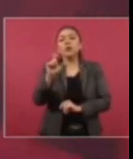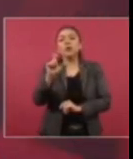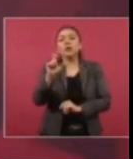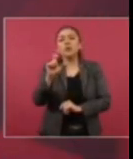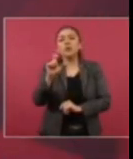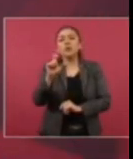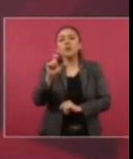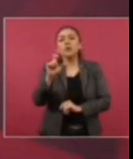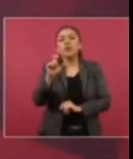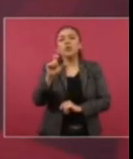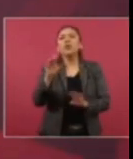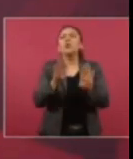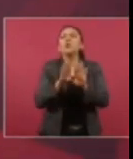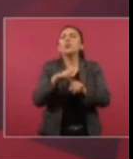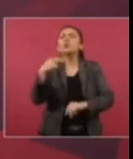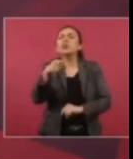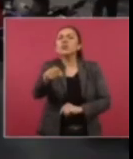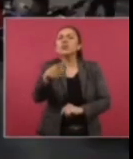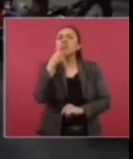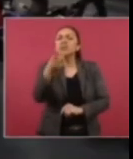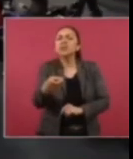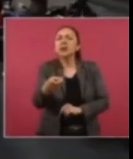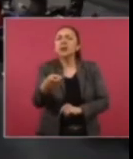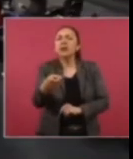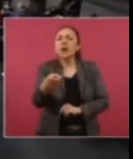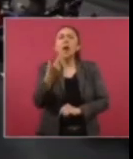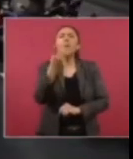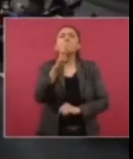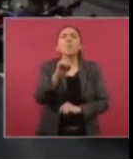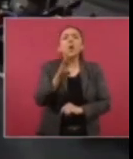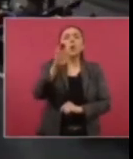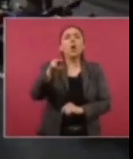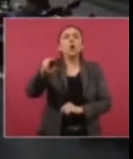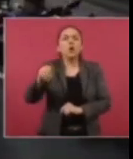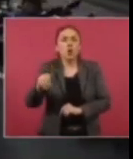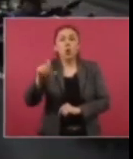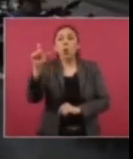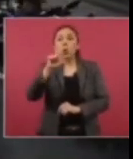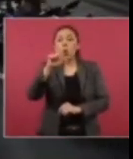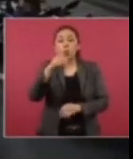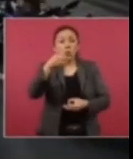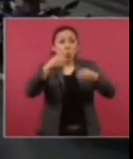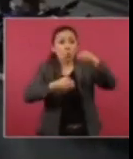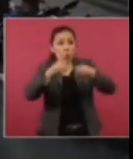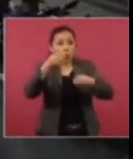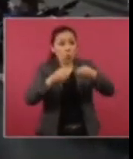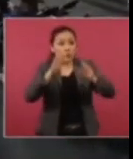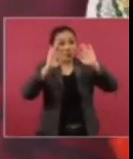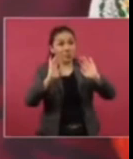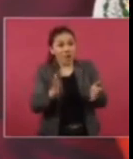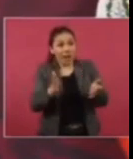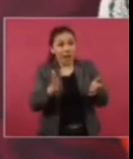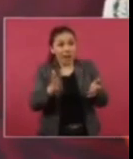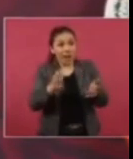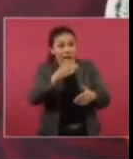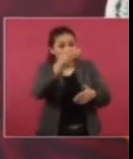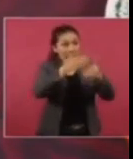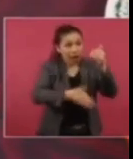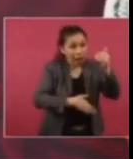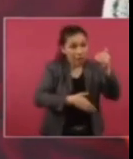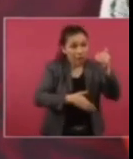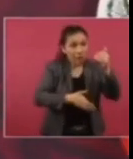un porcentaje, ¿cómo se llama? Sí, un porcentaje una vez que se termine el juicio y el